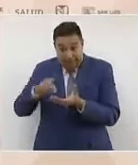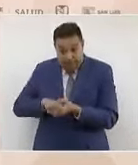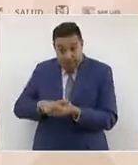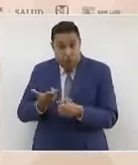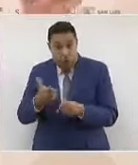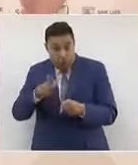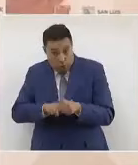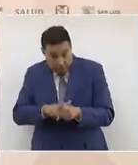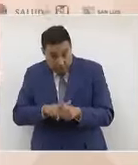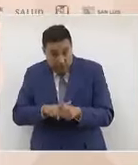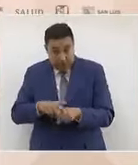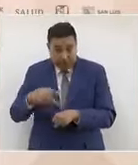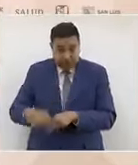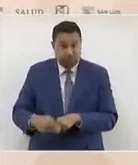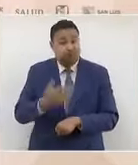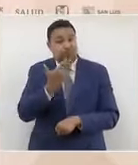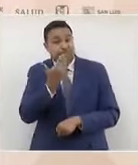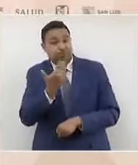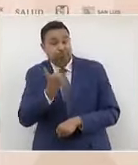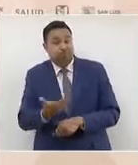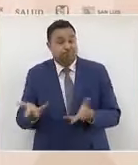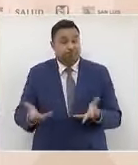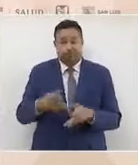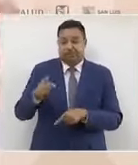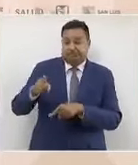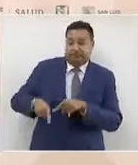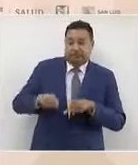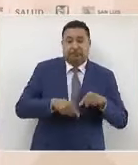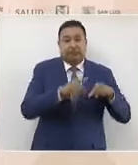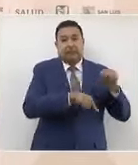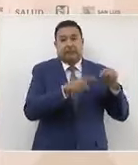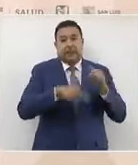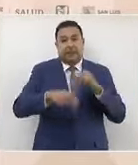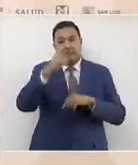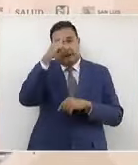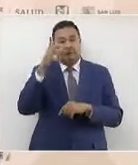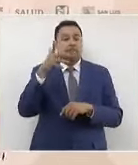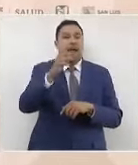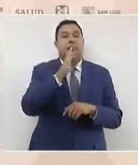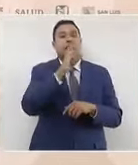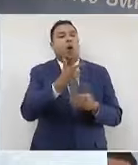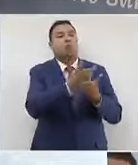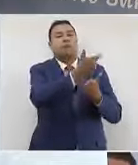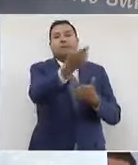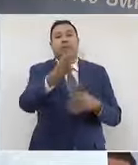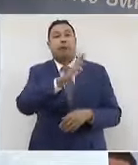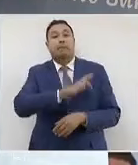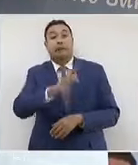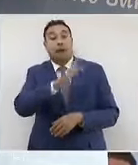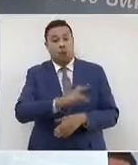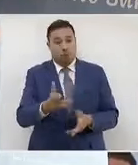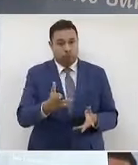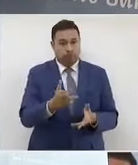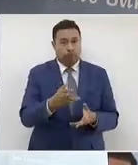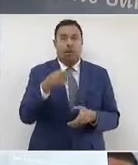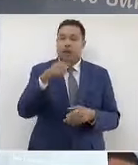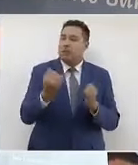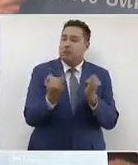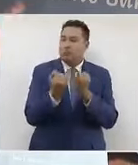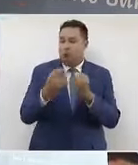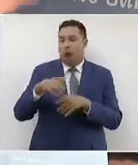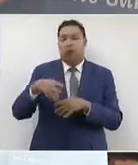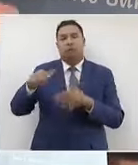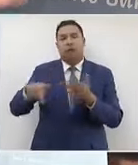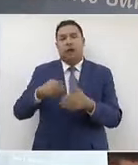los trabajadores y con un proceso cada vez más tendiente a la privatización e incluso en áreas de atención